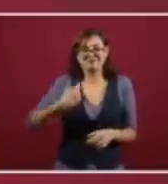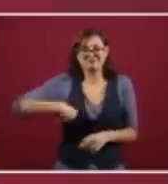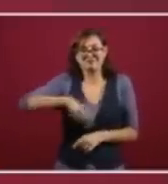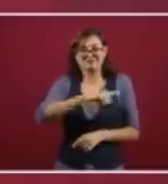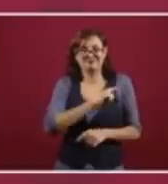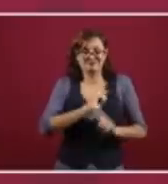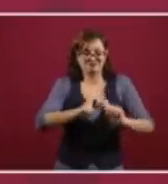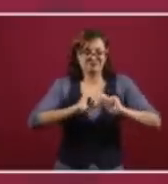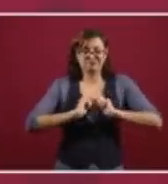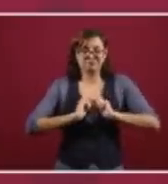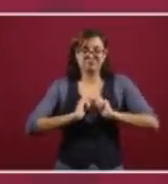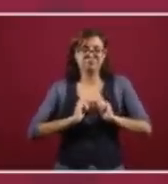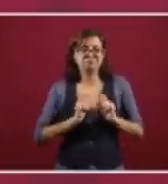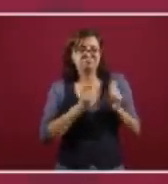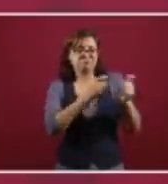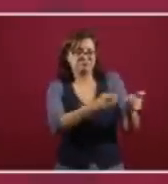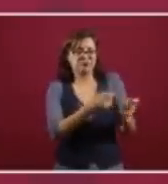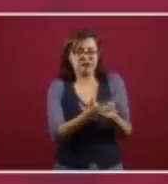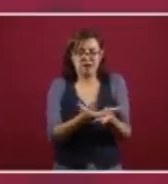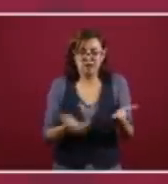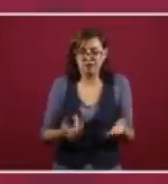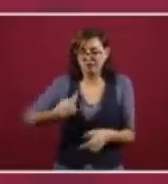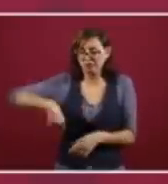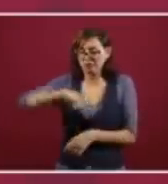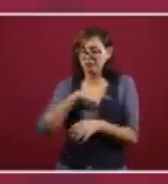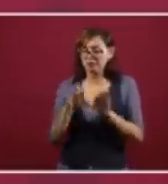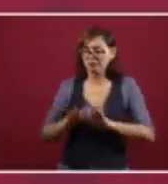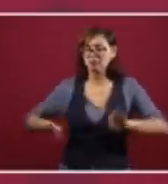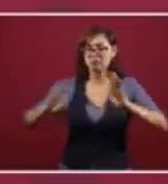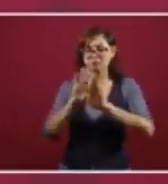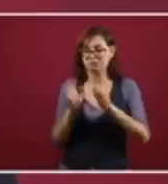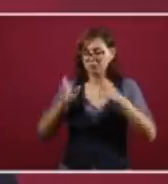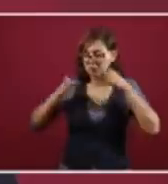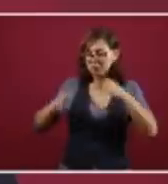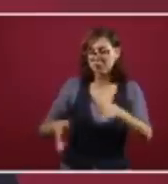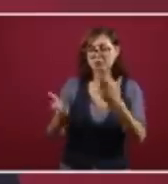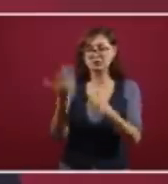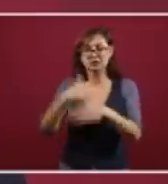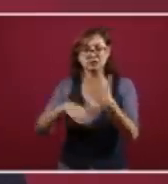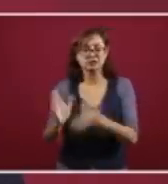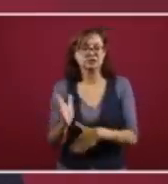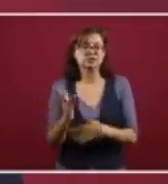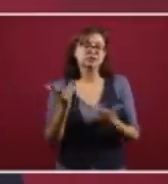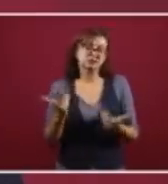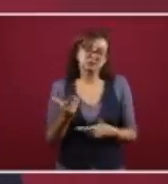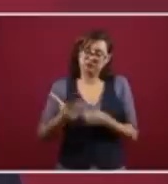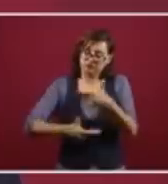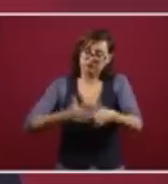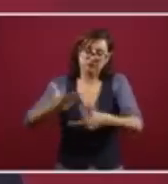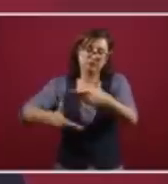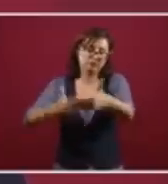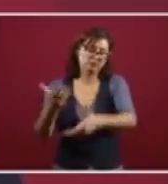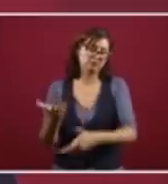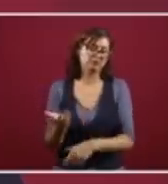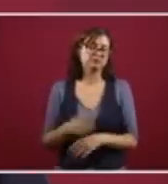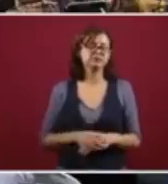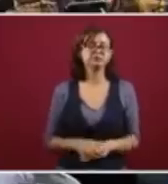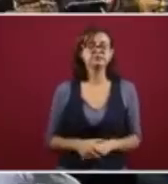es sacar adelante ahora en las situaciones como nos lo dejaron el proceso de reconstrucción.